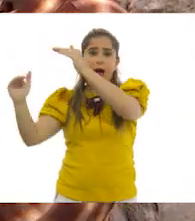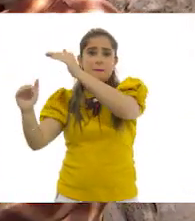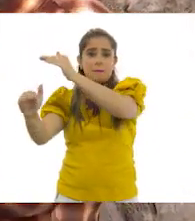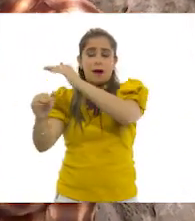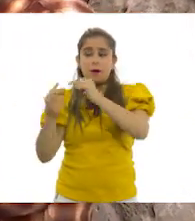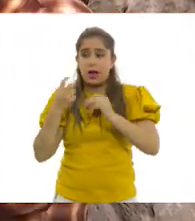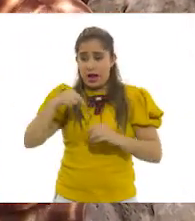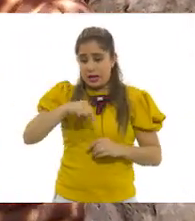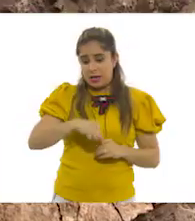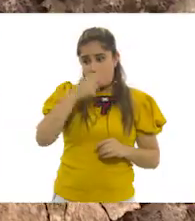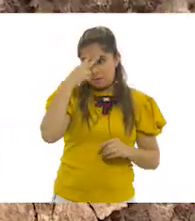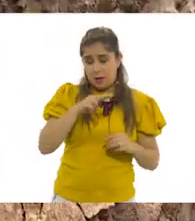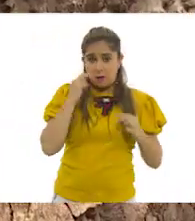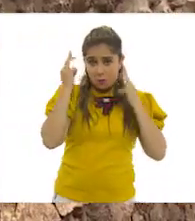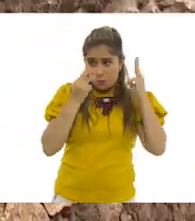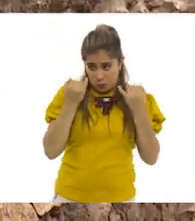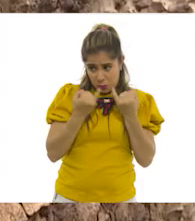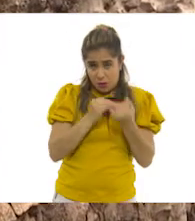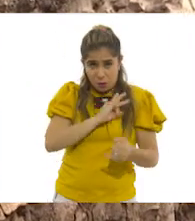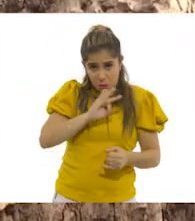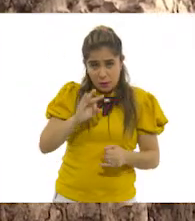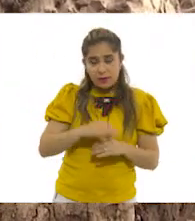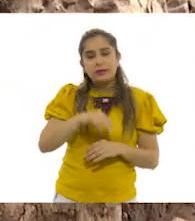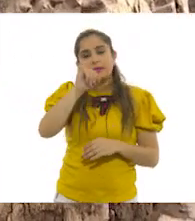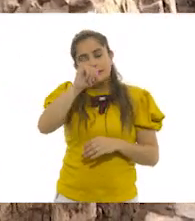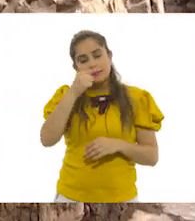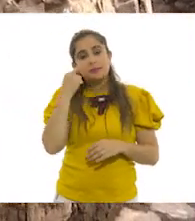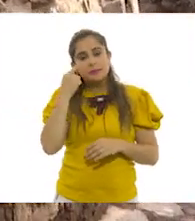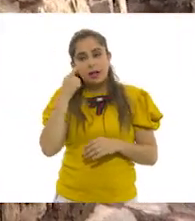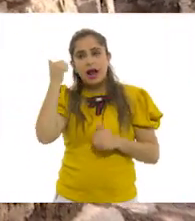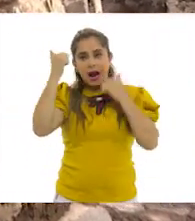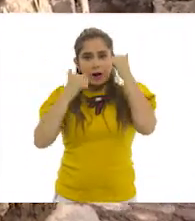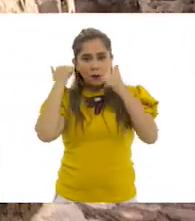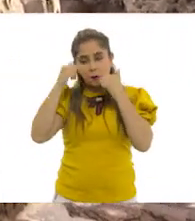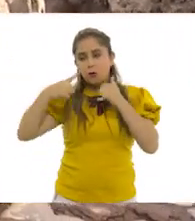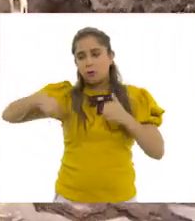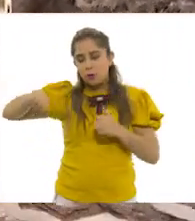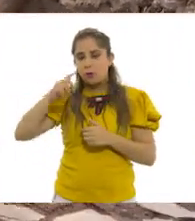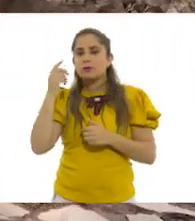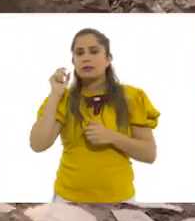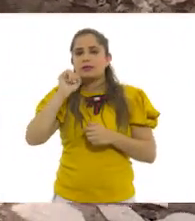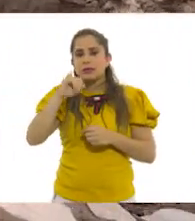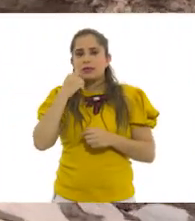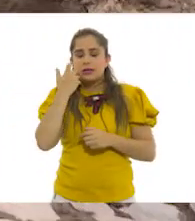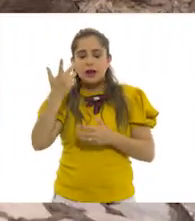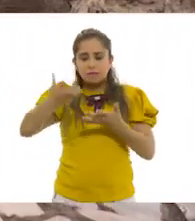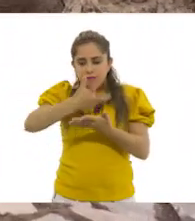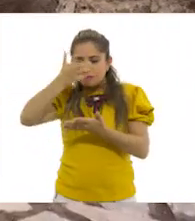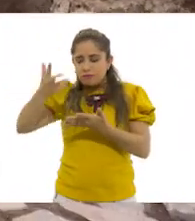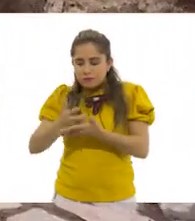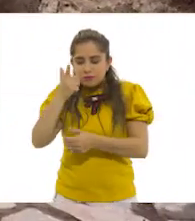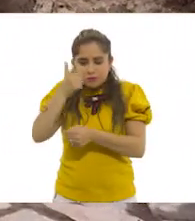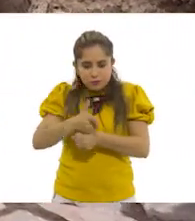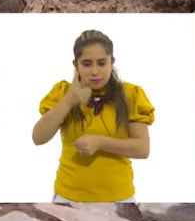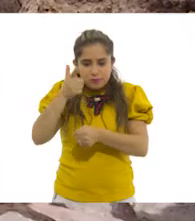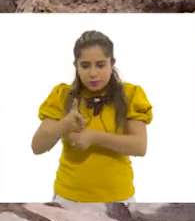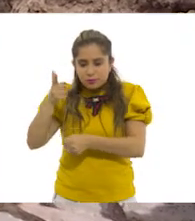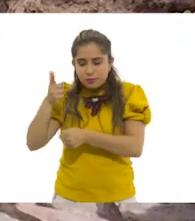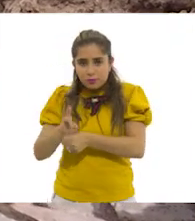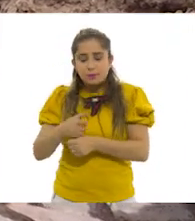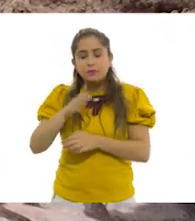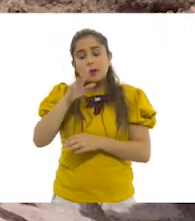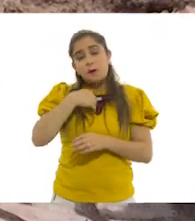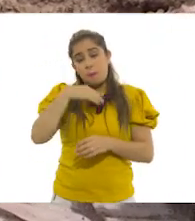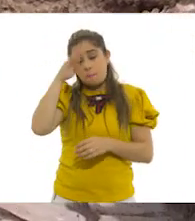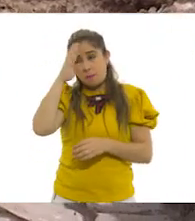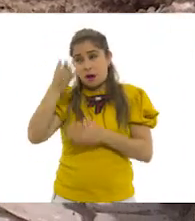también estuvimos ahí trabajando, sí, en el programa de arqueología urbana, y es lo que hemos venido haciendo. Entonces, creo que hace muchos